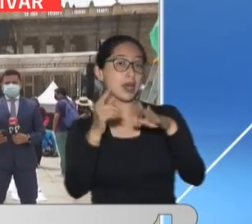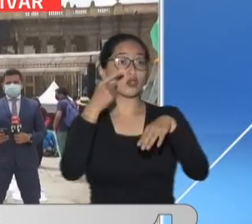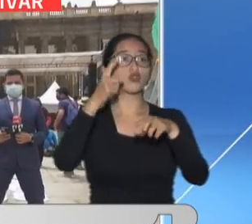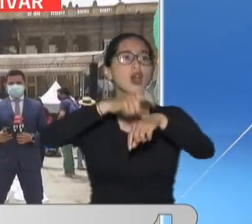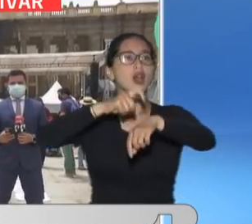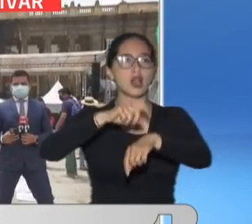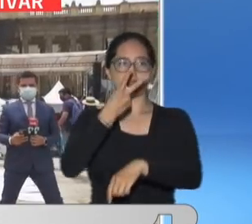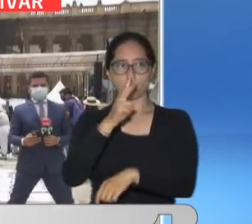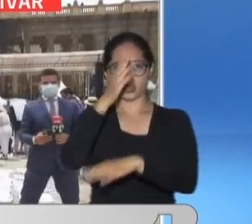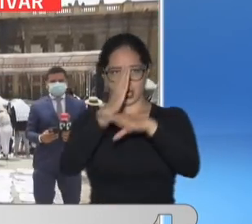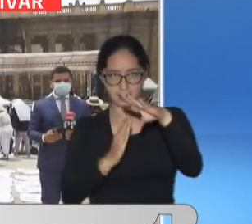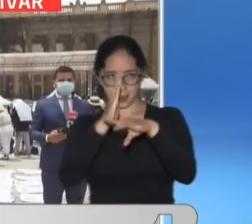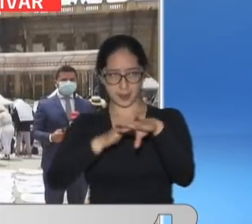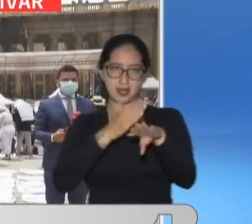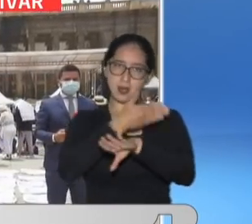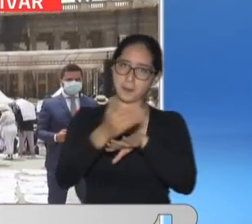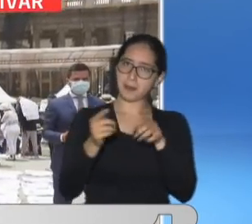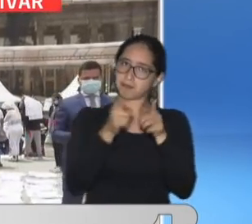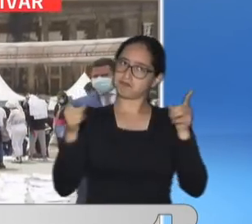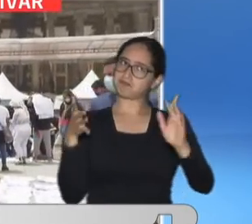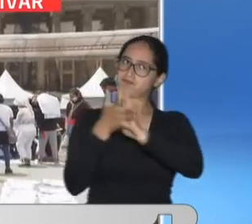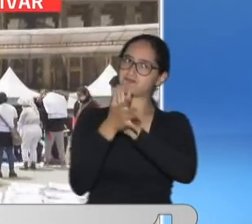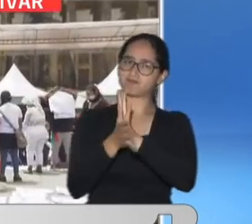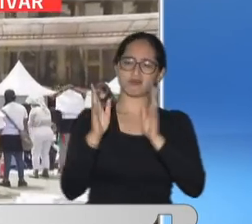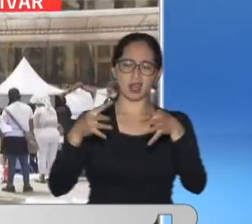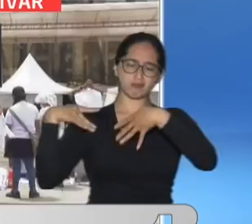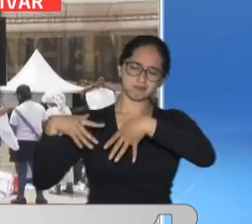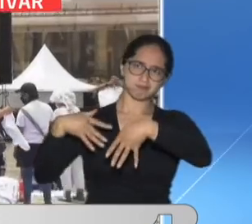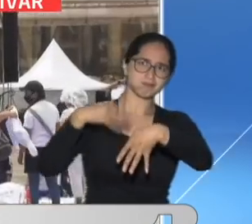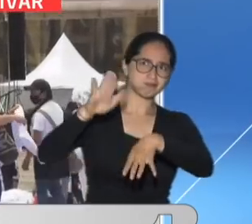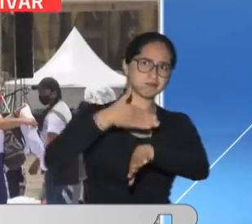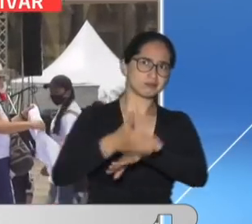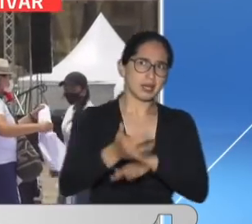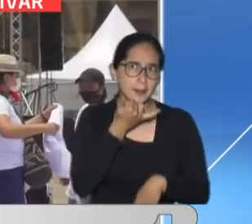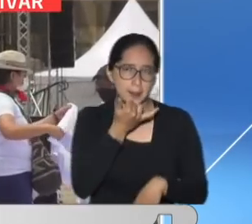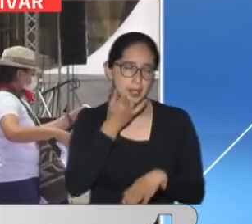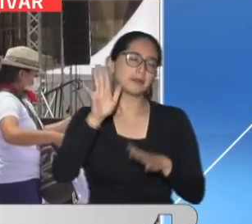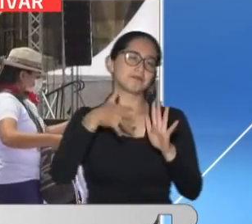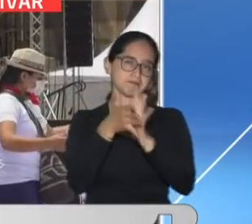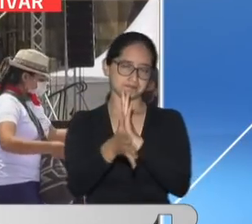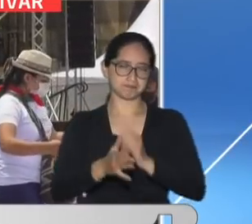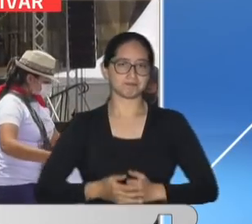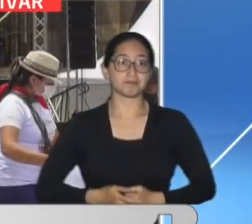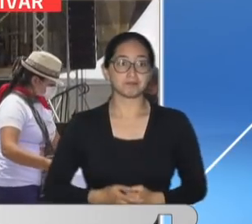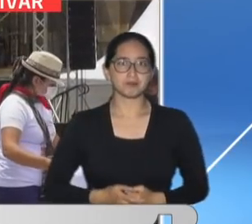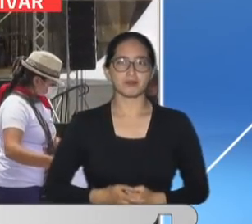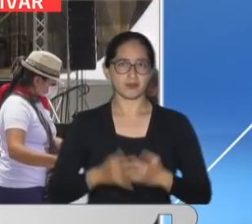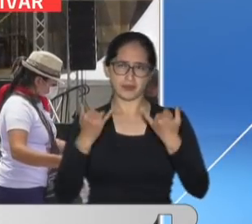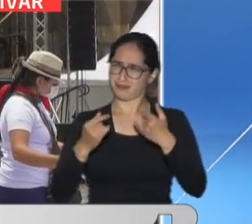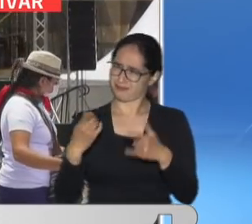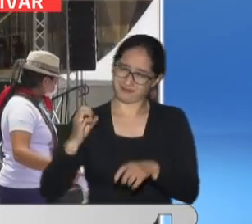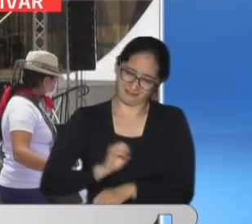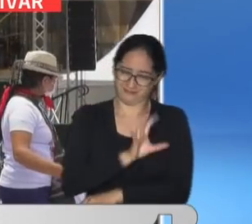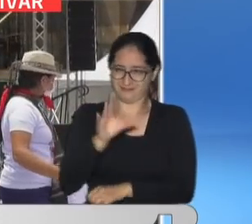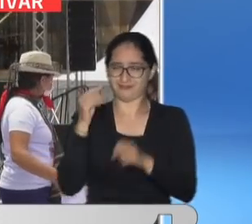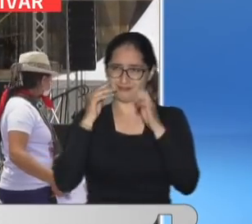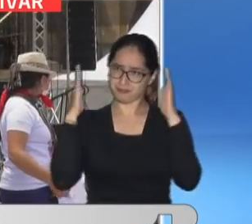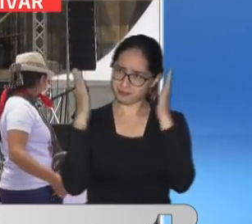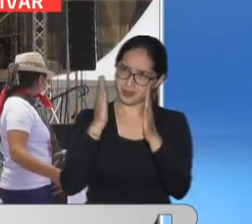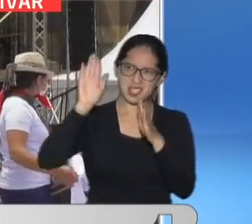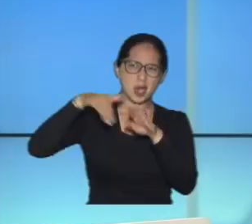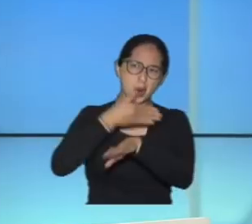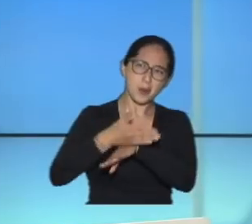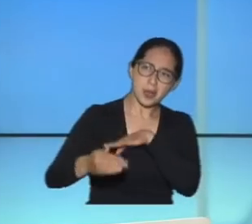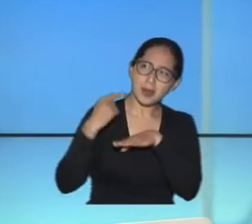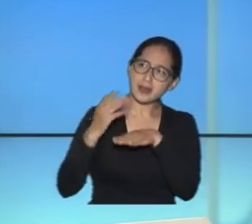cómo avanza toda esta movilización de la minga indígena en la capital del país. Sí, Natalia, estamos pendientes y más adelante volvemos con ustedes para